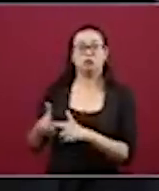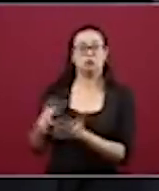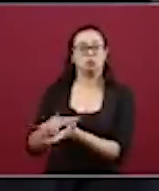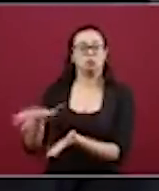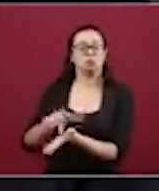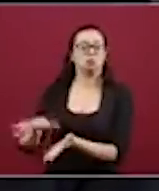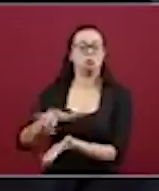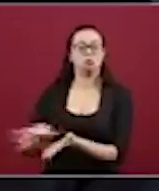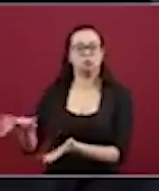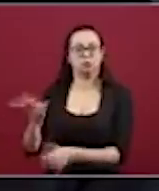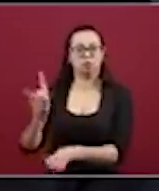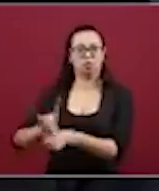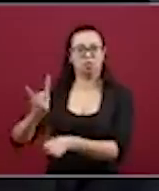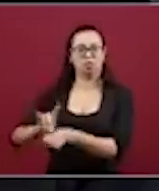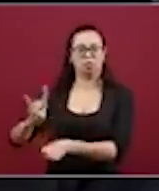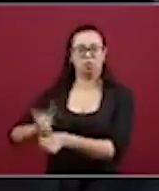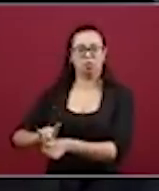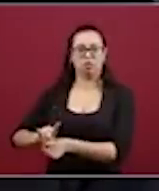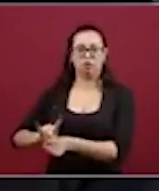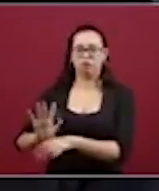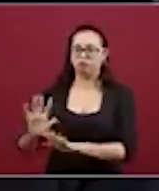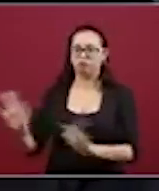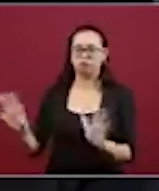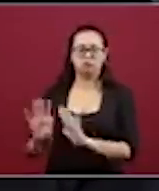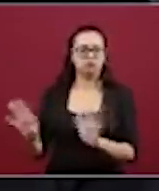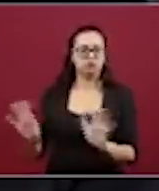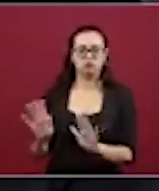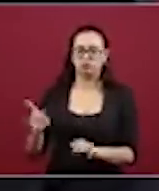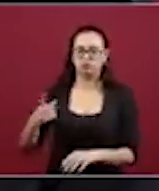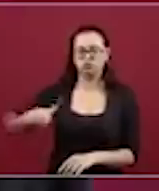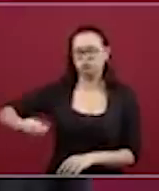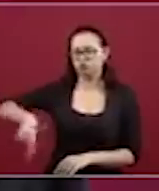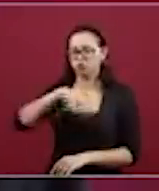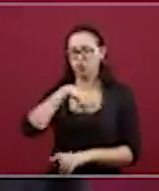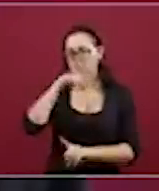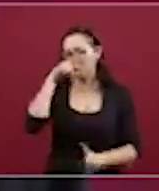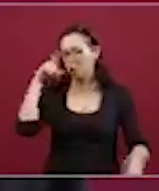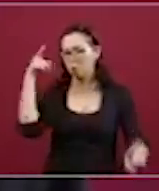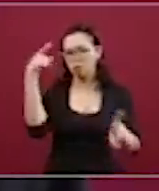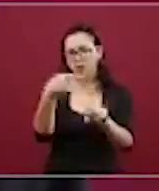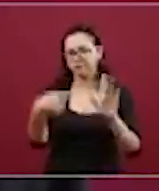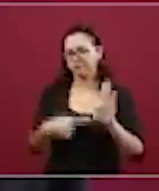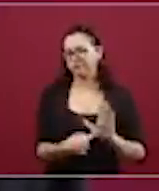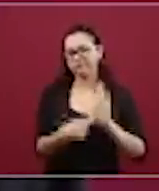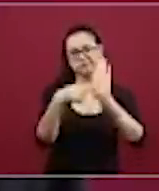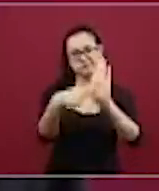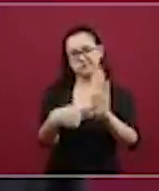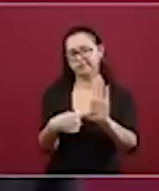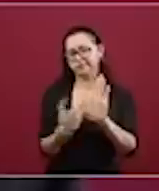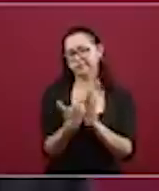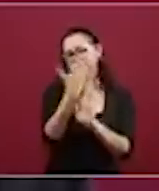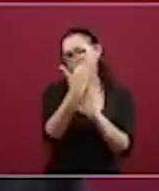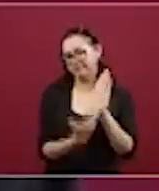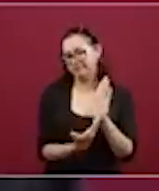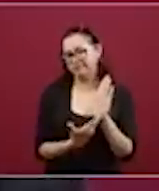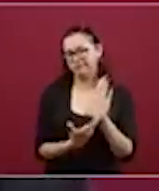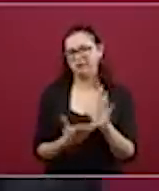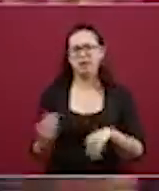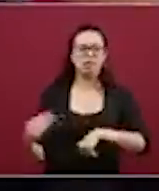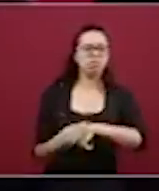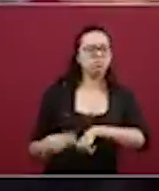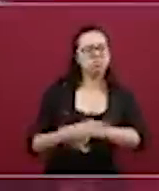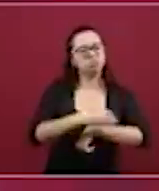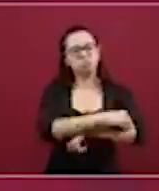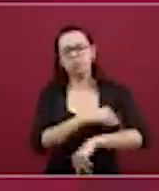que no tiene que ver con nuestro propósito, con nuestras intenciones. Nada de excusas, nada